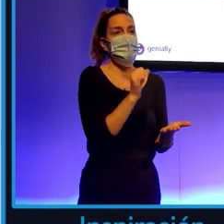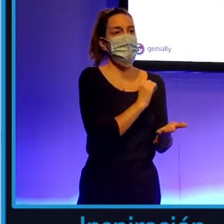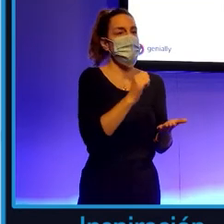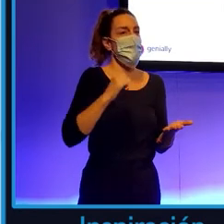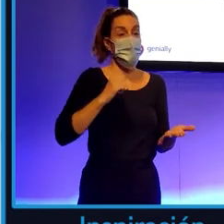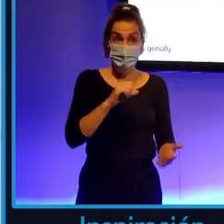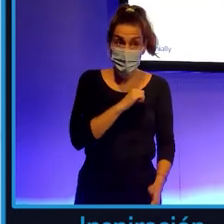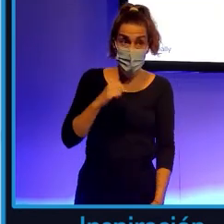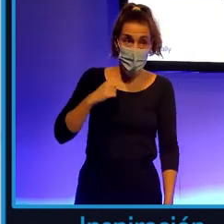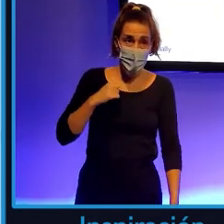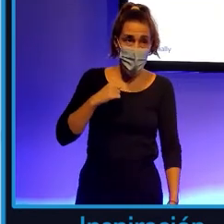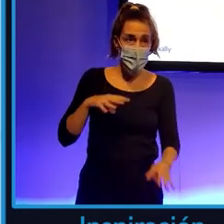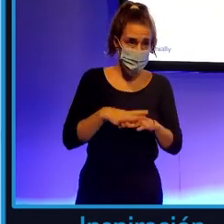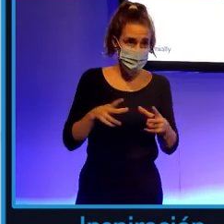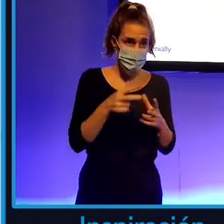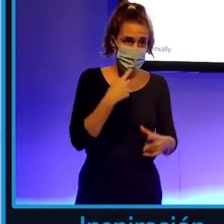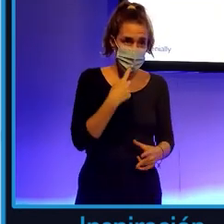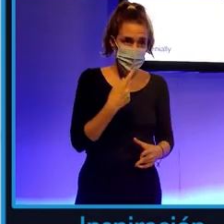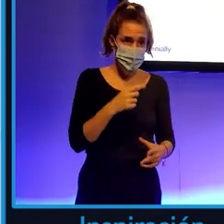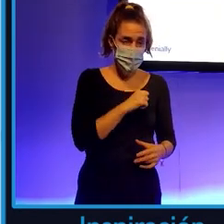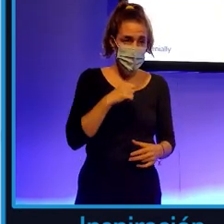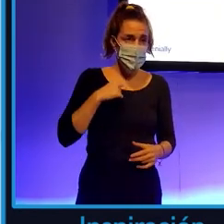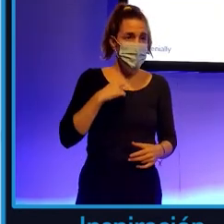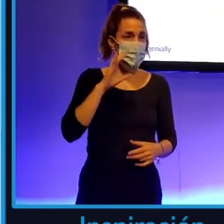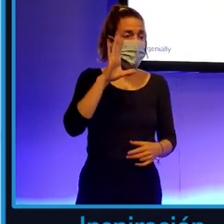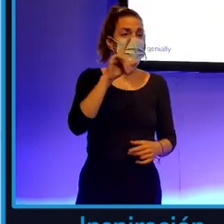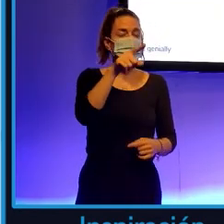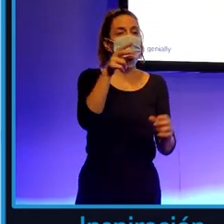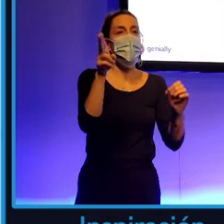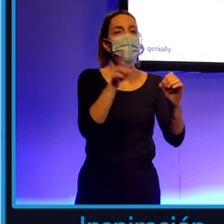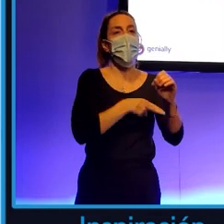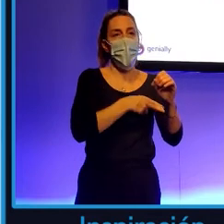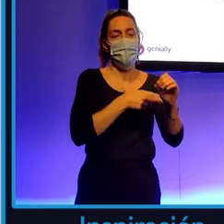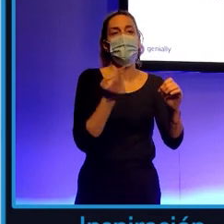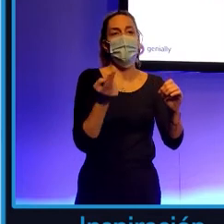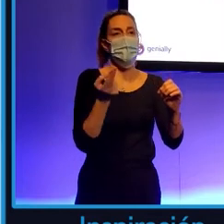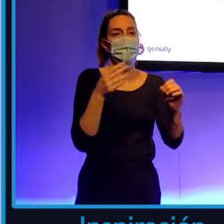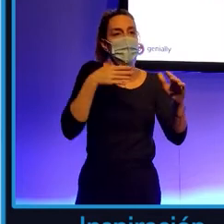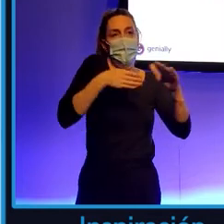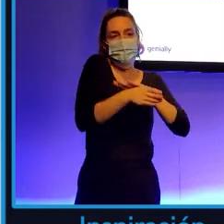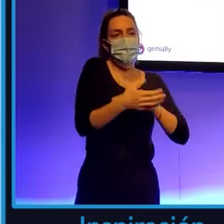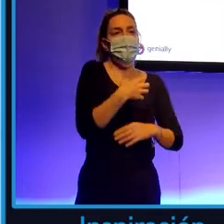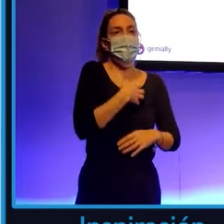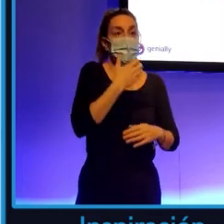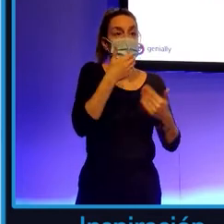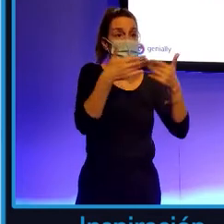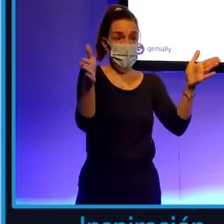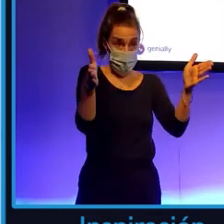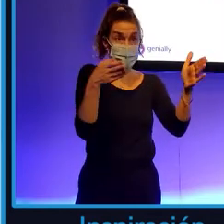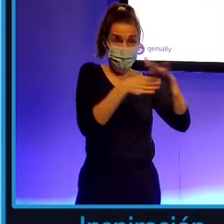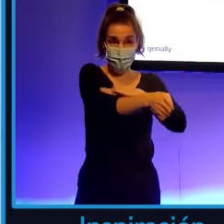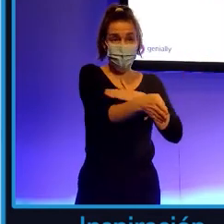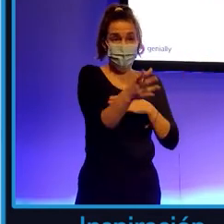derivadas las redes sociales te refieres a las tuyas si las tienes bloqueadas no se te pueden ver pero si no las tienes bloqueadas y